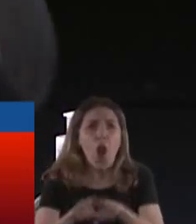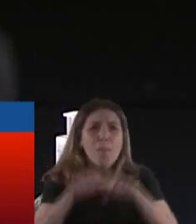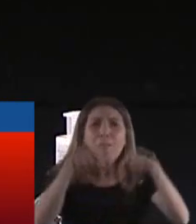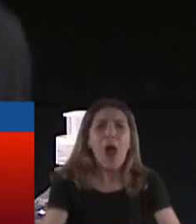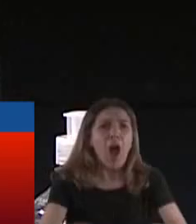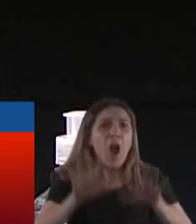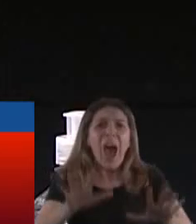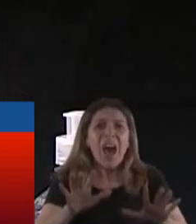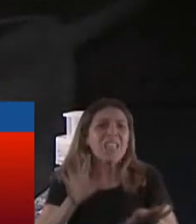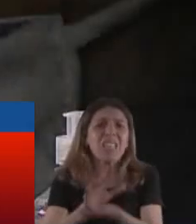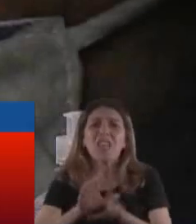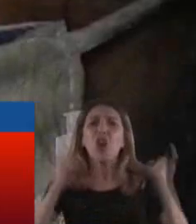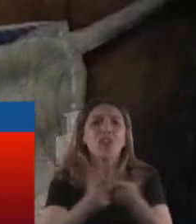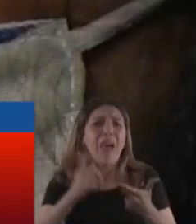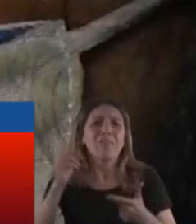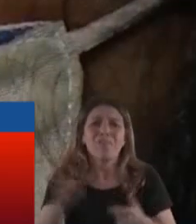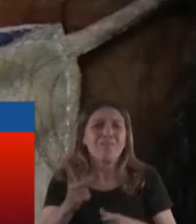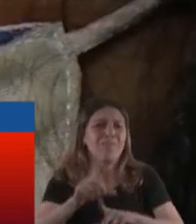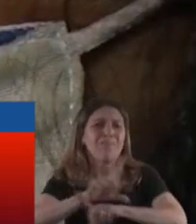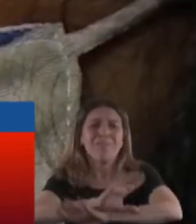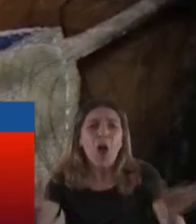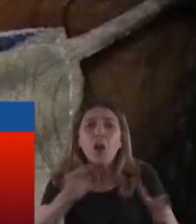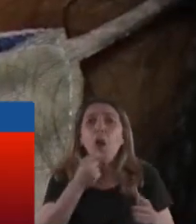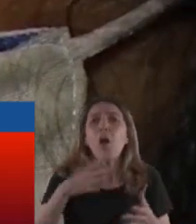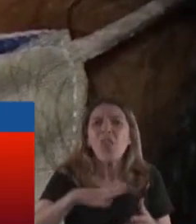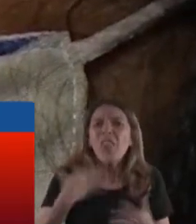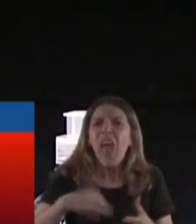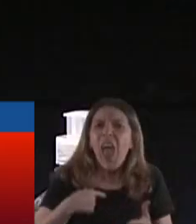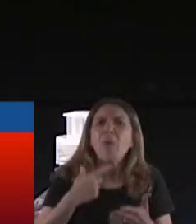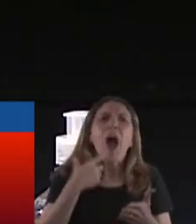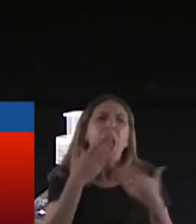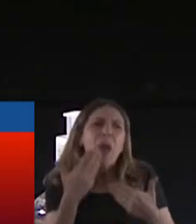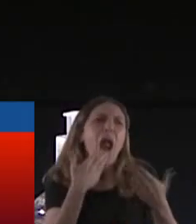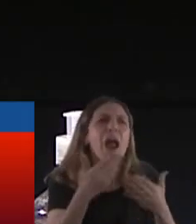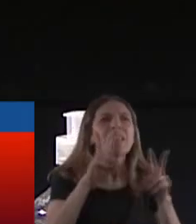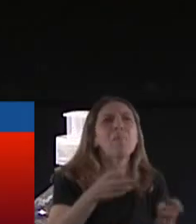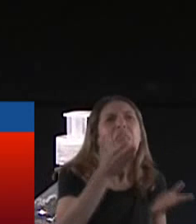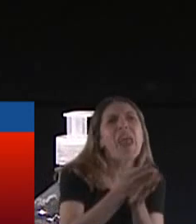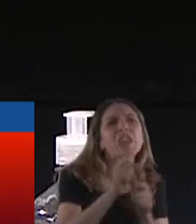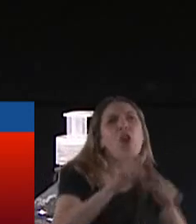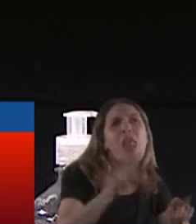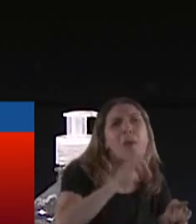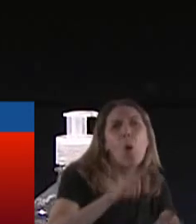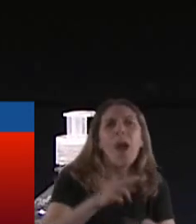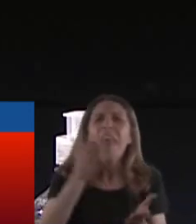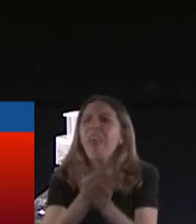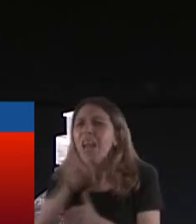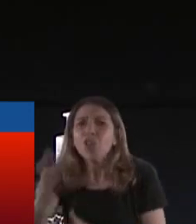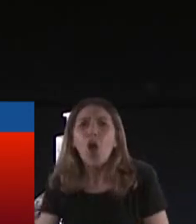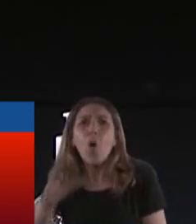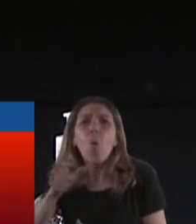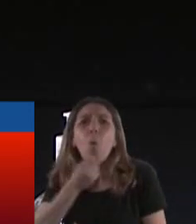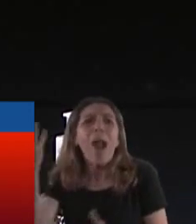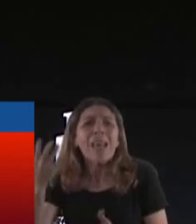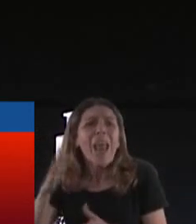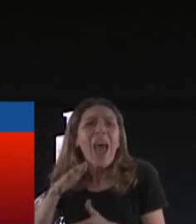decrepitud de la sociedad argentina, que todavía tiene que discutir cuáles son los derechos de la mujer, cuáles son los derechos de cualquier persona con su identidad